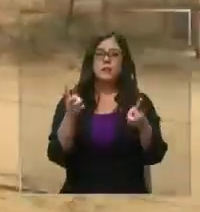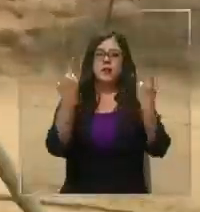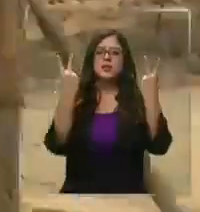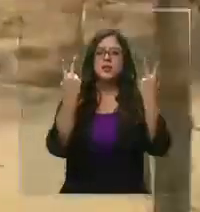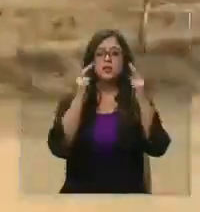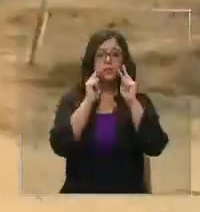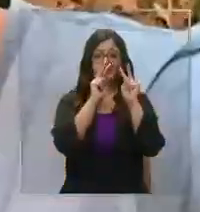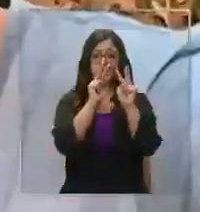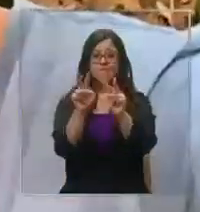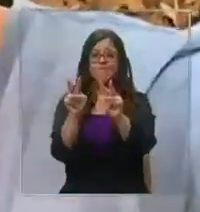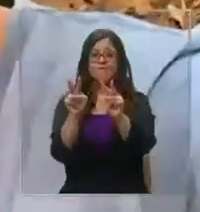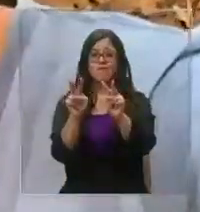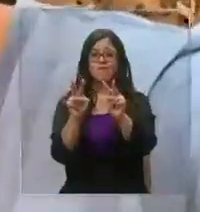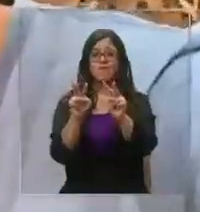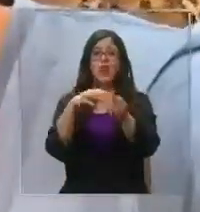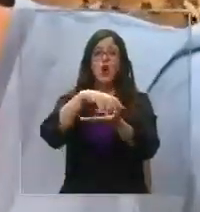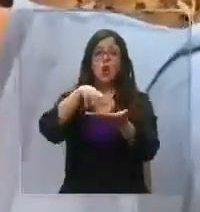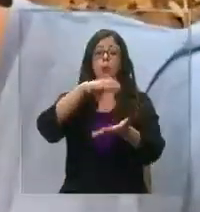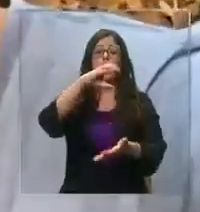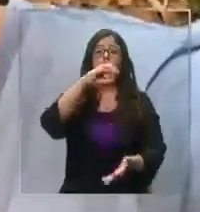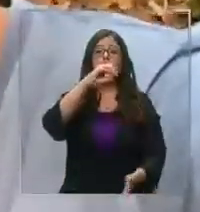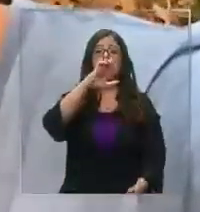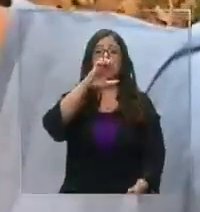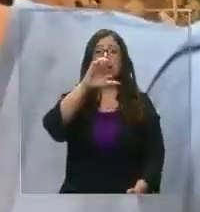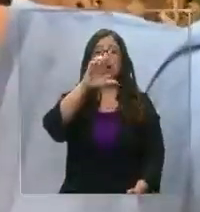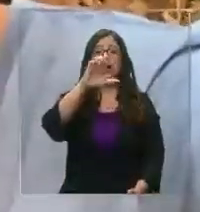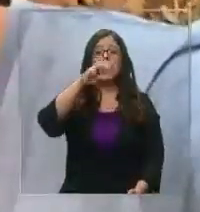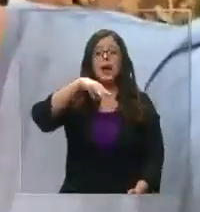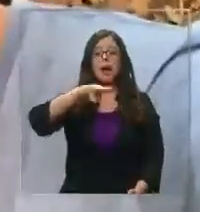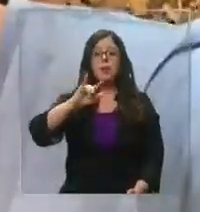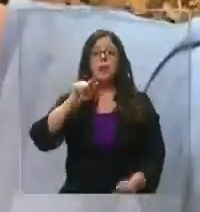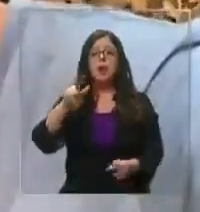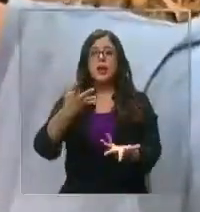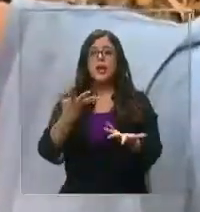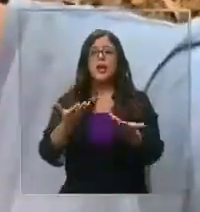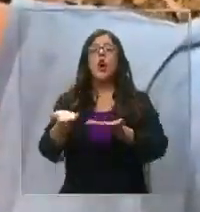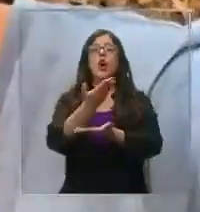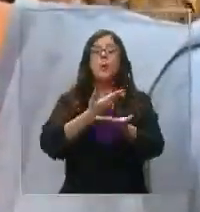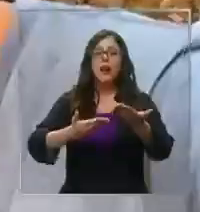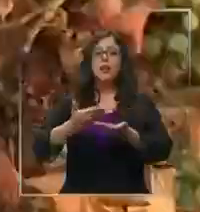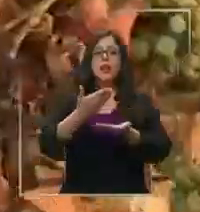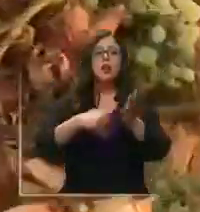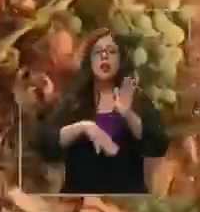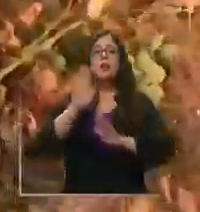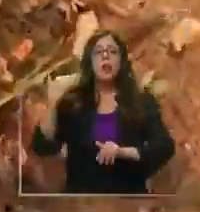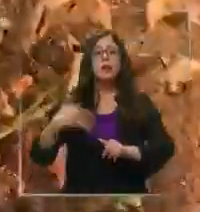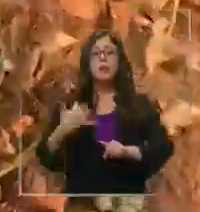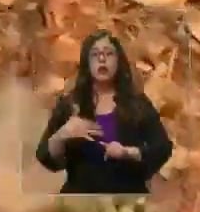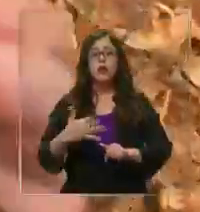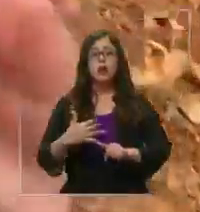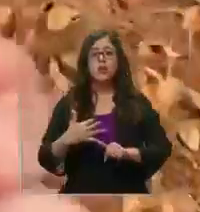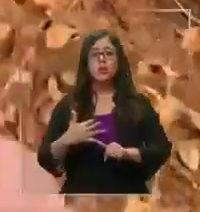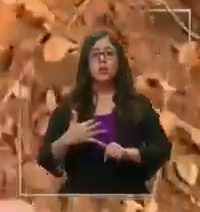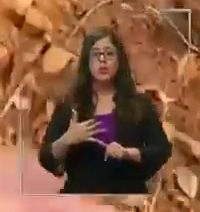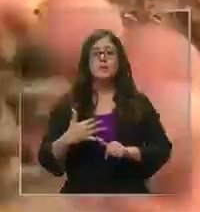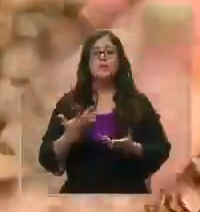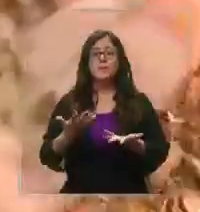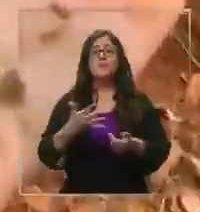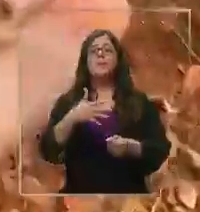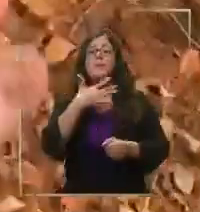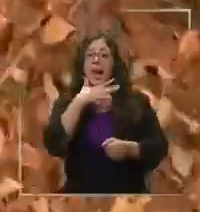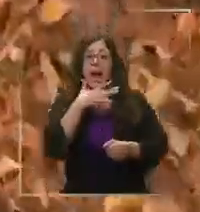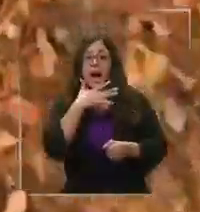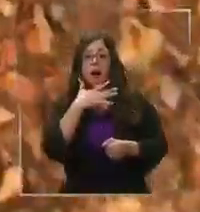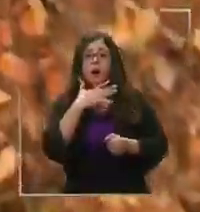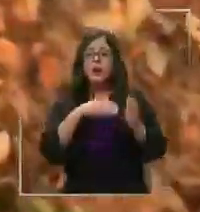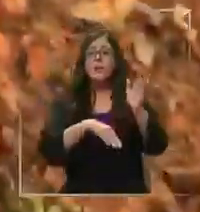que ustedes ven ahora. En Coelemu fueron solidarios y compartieron el recurso más valioso en esta emergencia. No dudaron en usar el agua para evitar